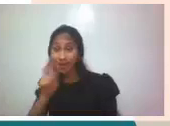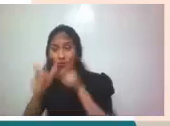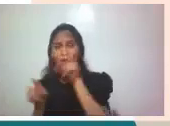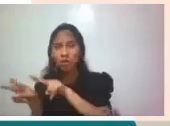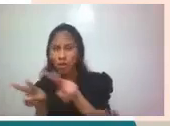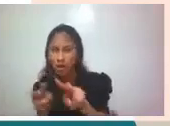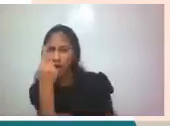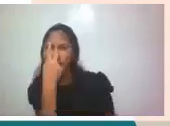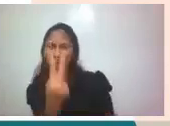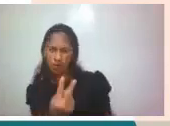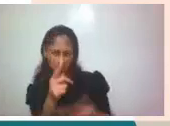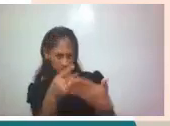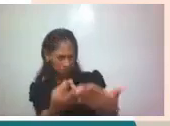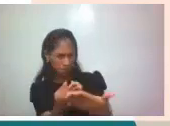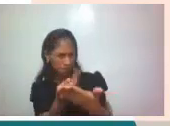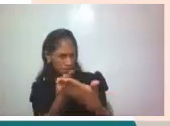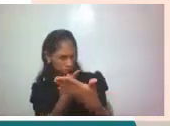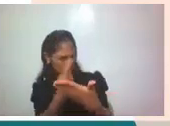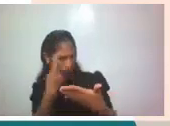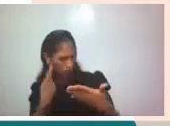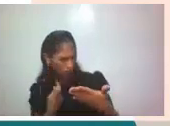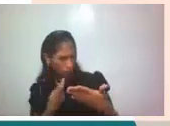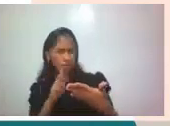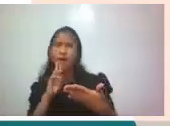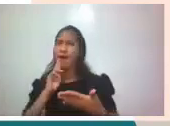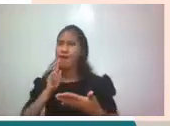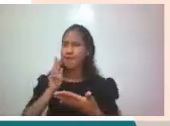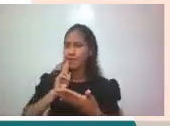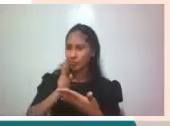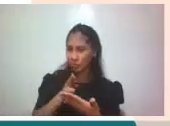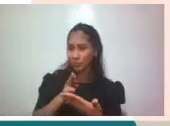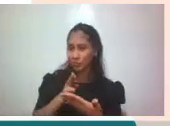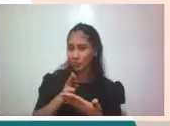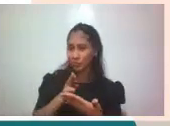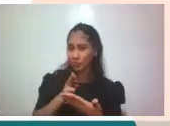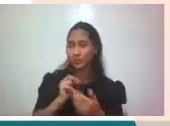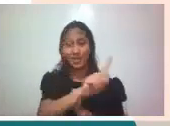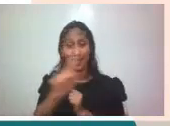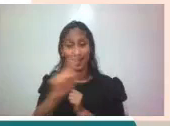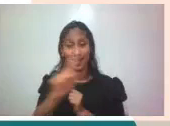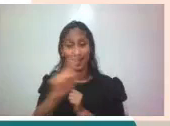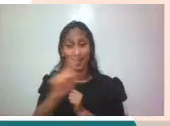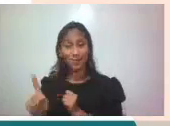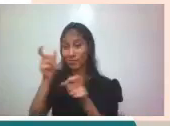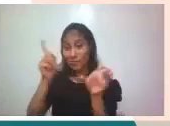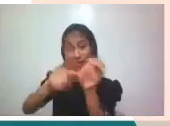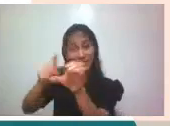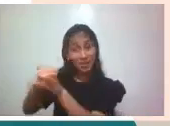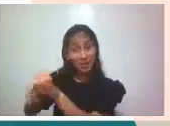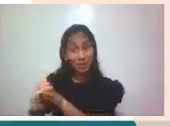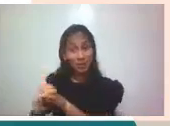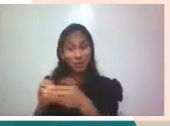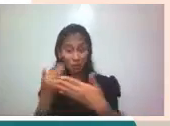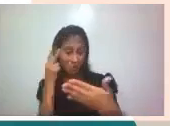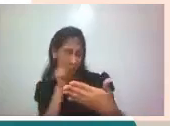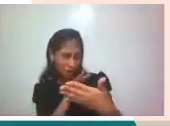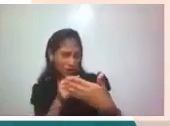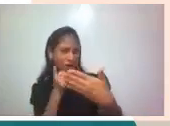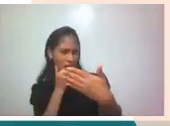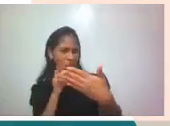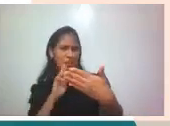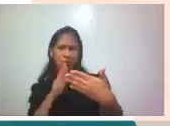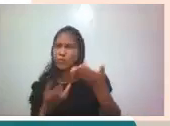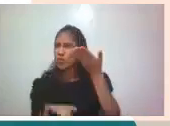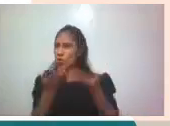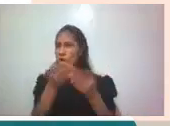un sistema de votación los participantes pueden escoger su mejor opción. A partir